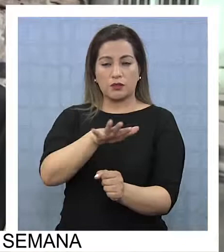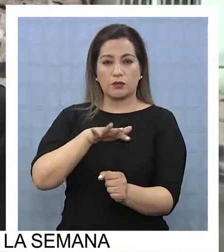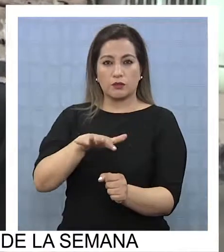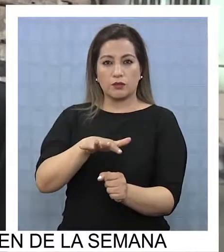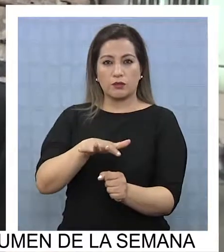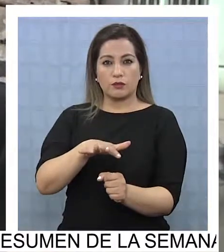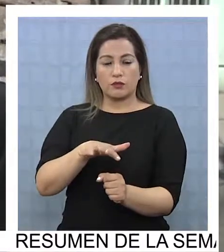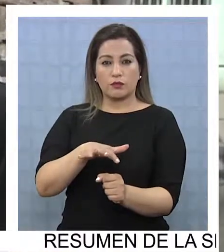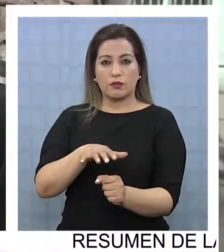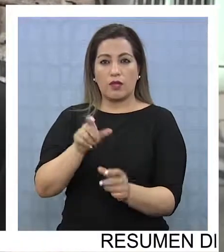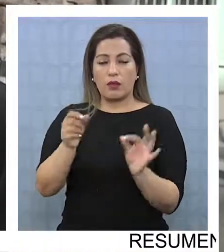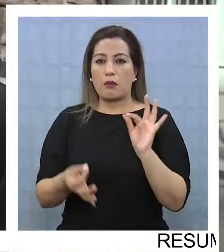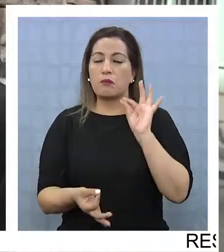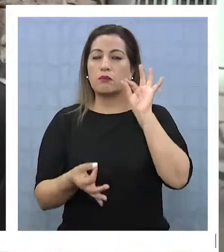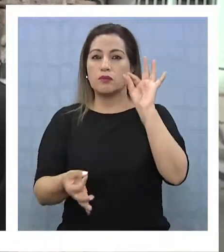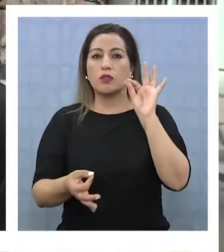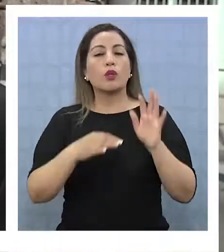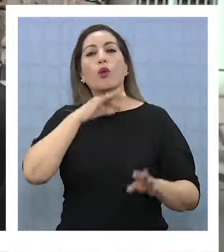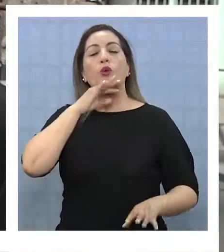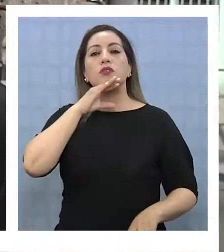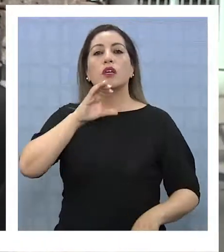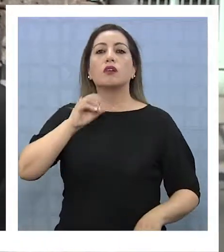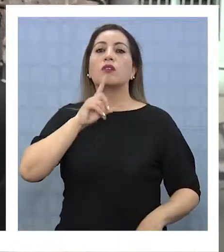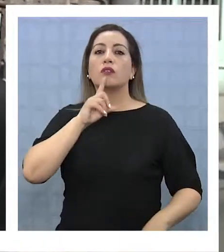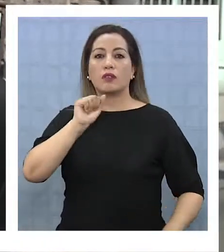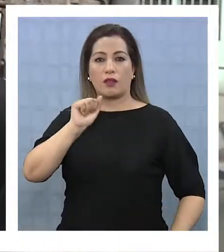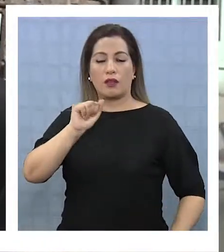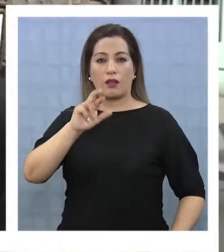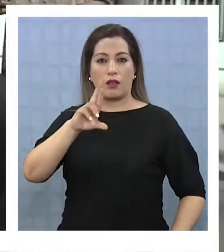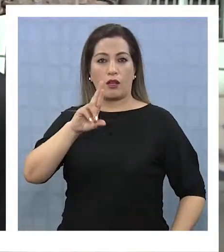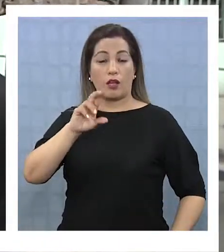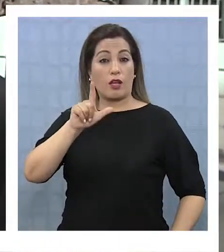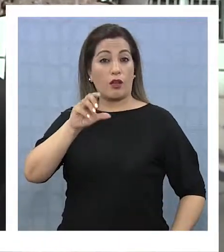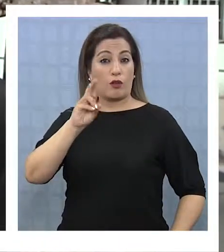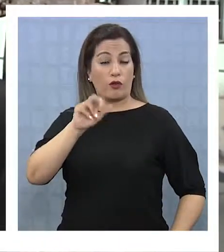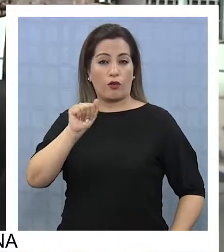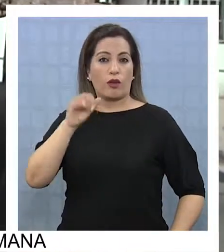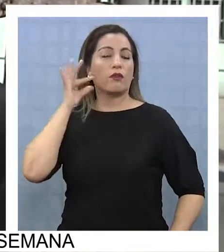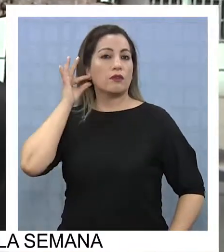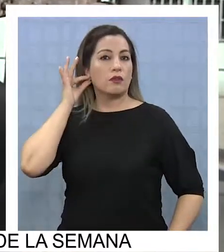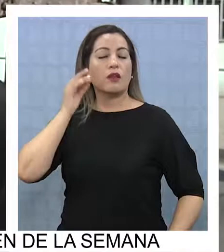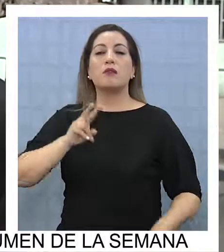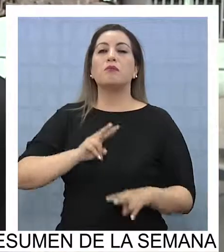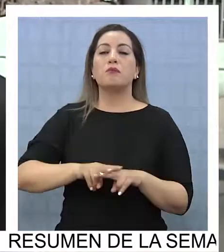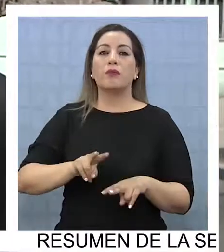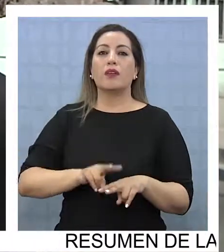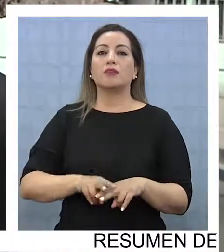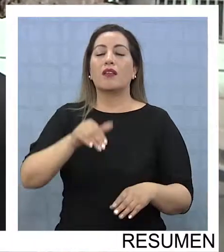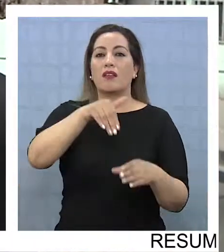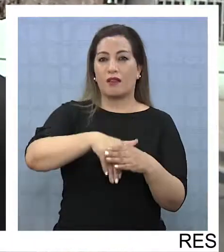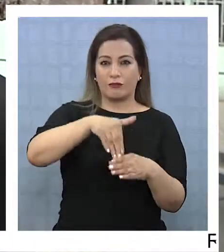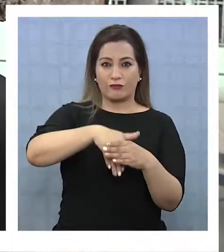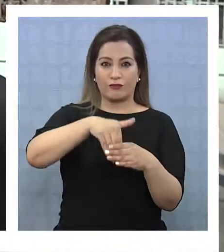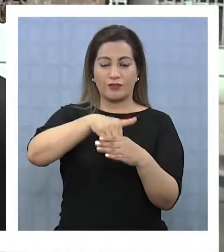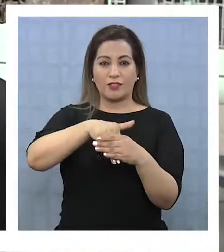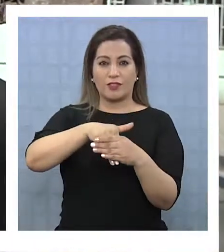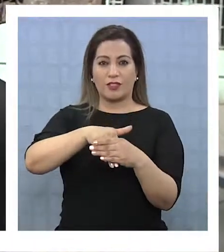estas presentaciones fueron utilizadas por la Contraloría regional para influir, digamos, en las votaciones de